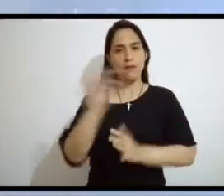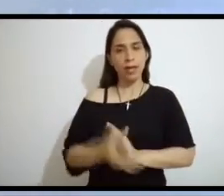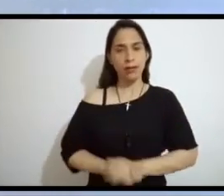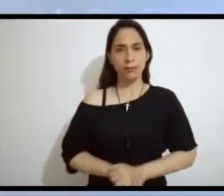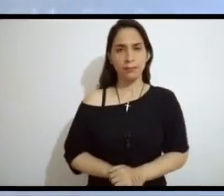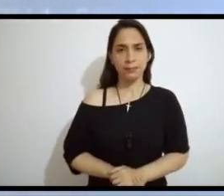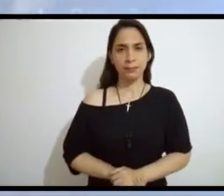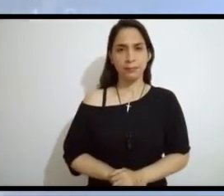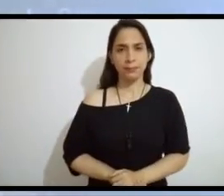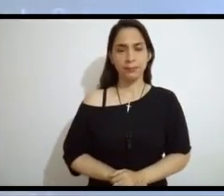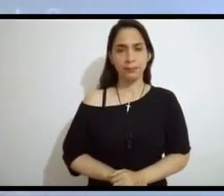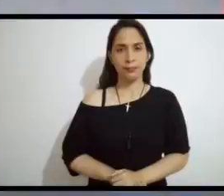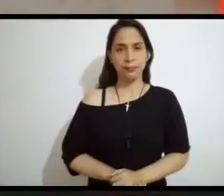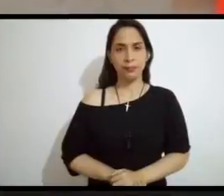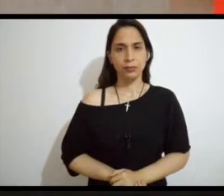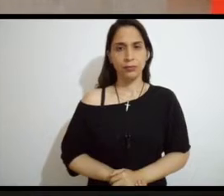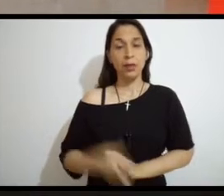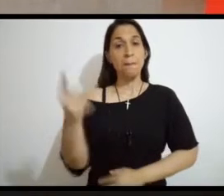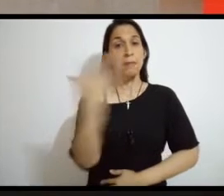marzo 2020.